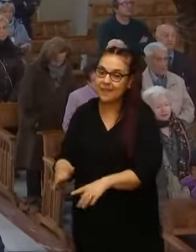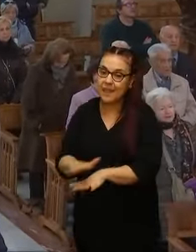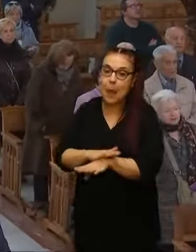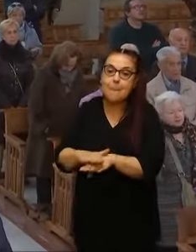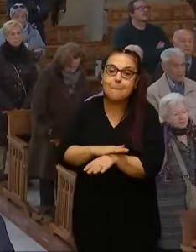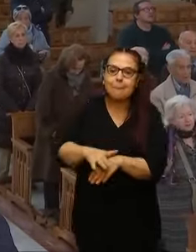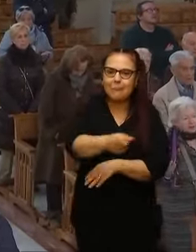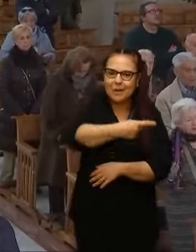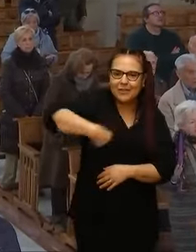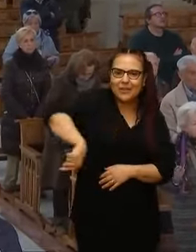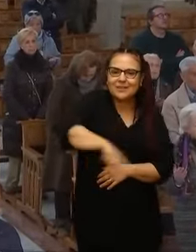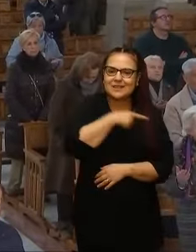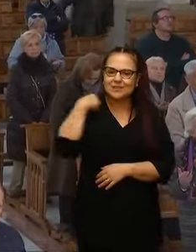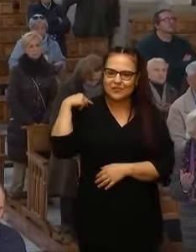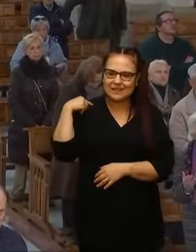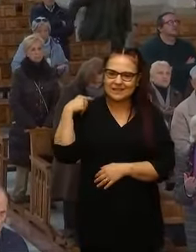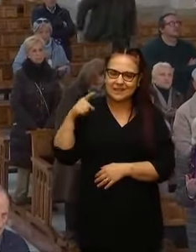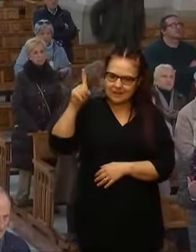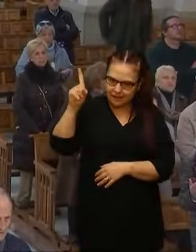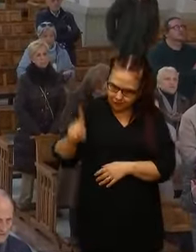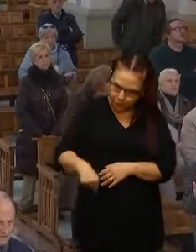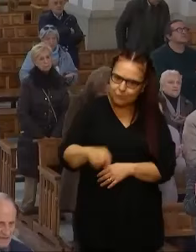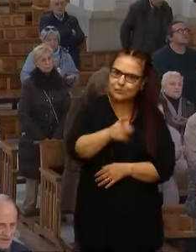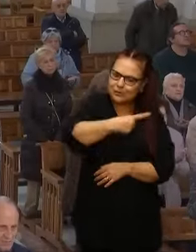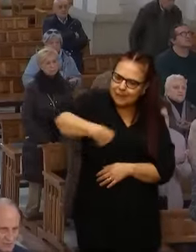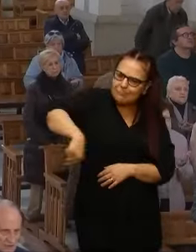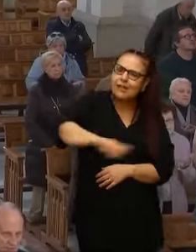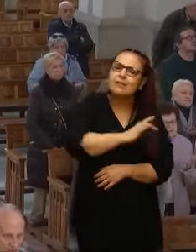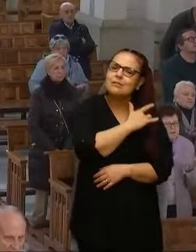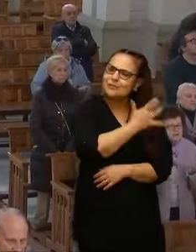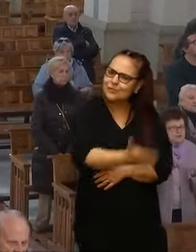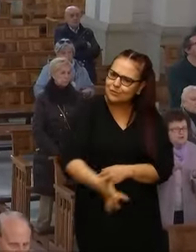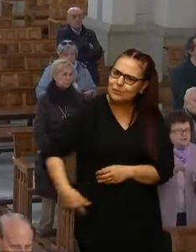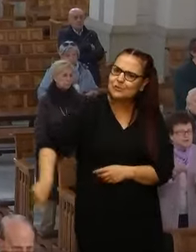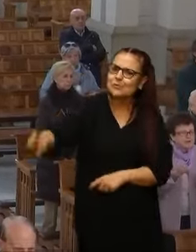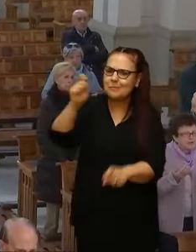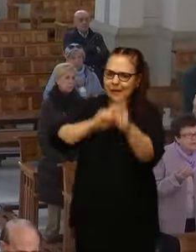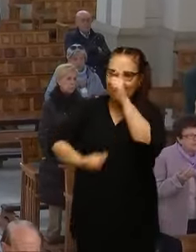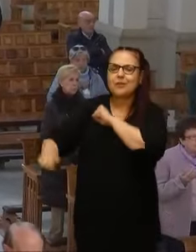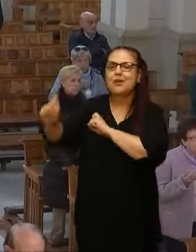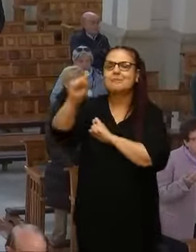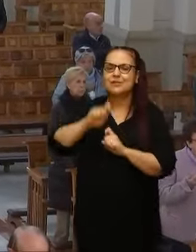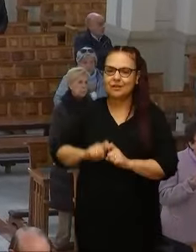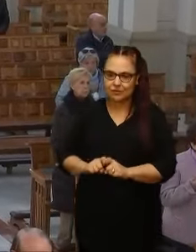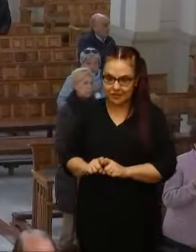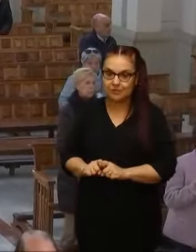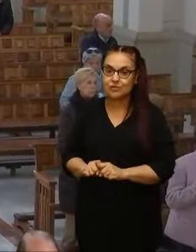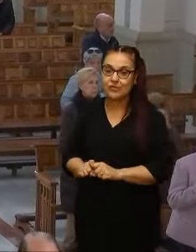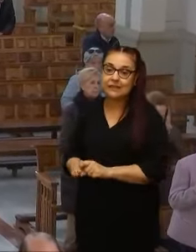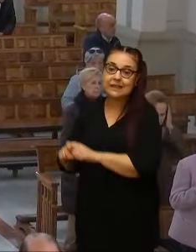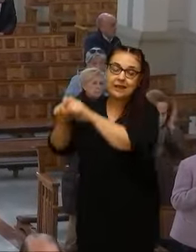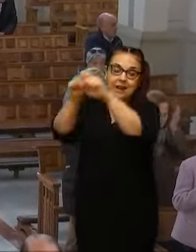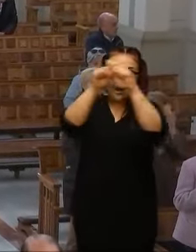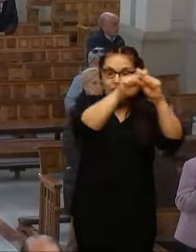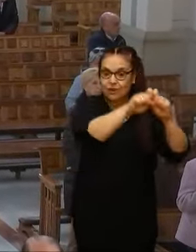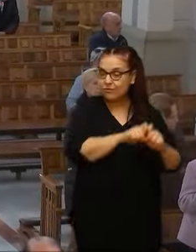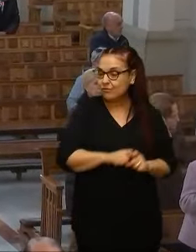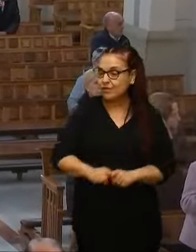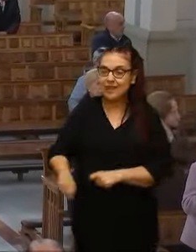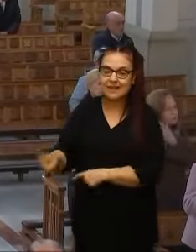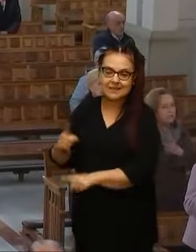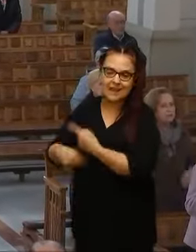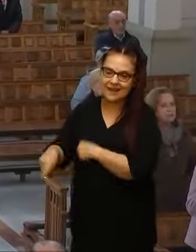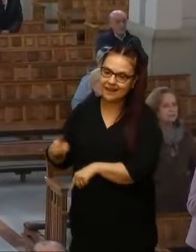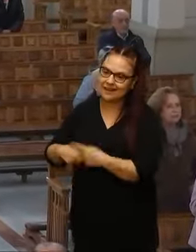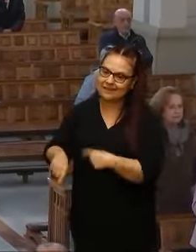de cada día. Perdona nuestras ofensas, como también nosotros perdonamos a los que nos ofenden. No